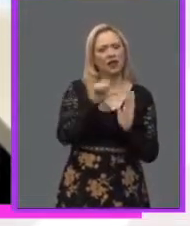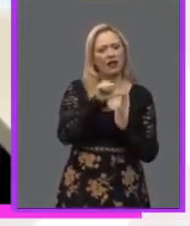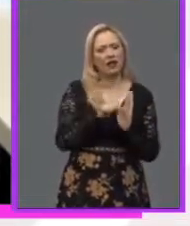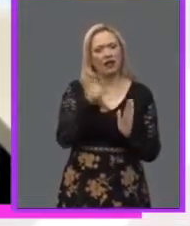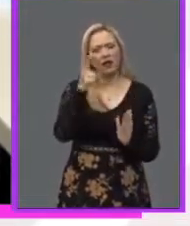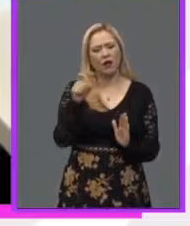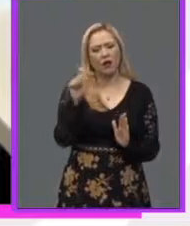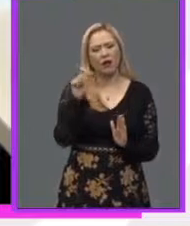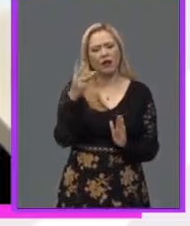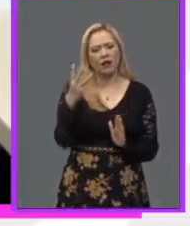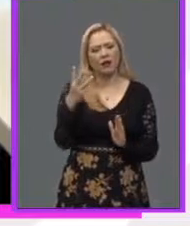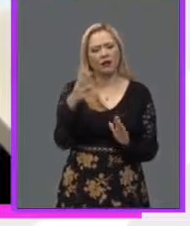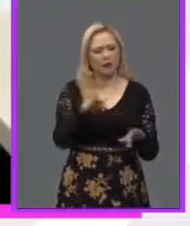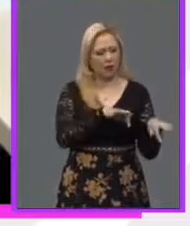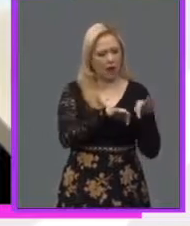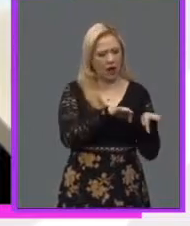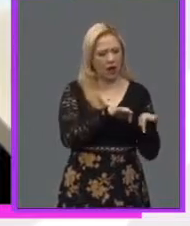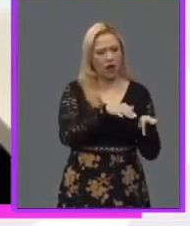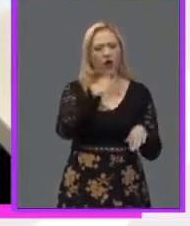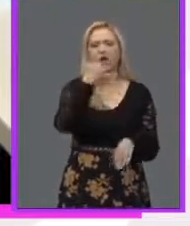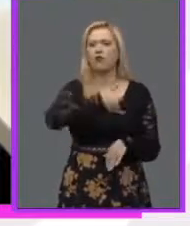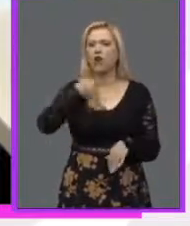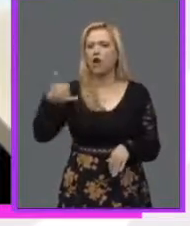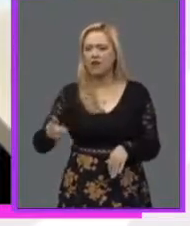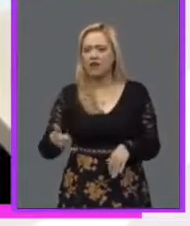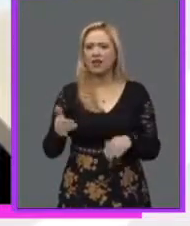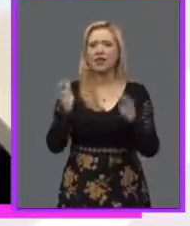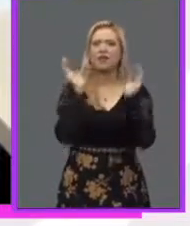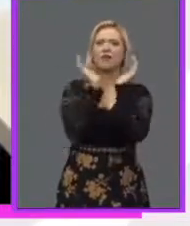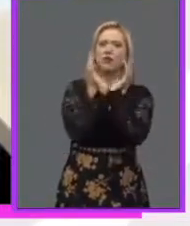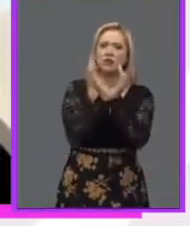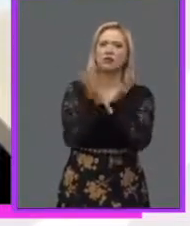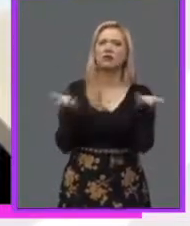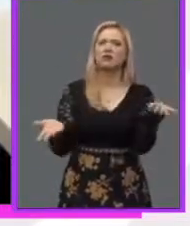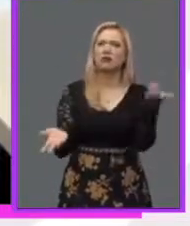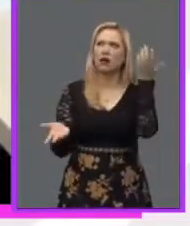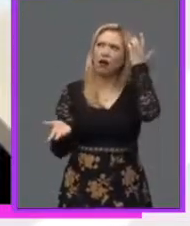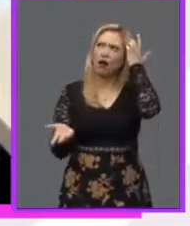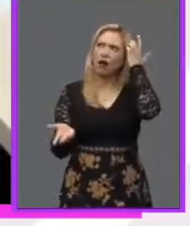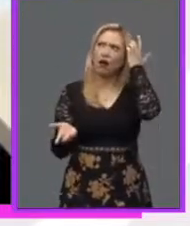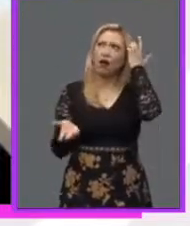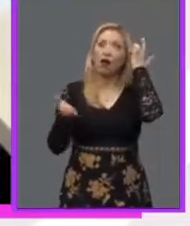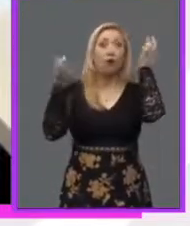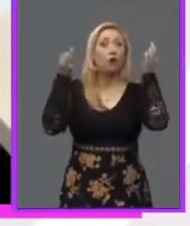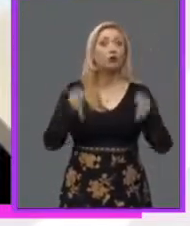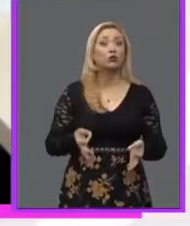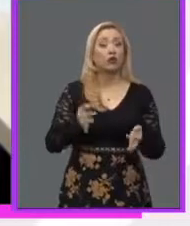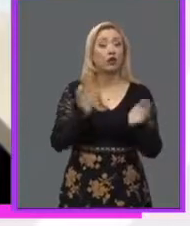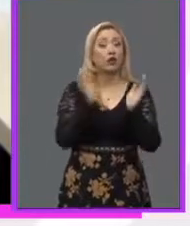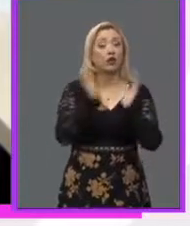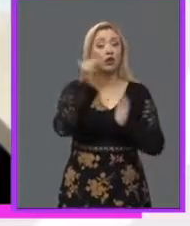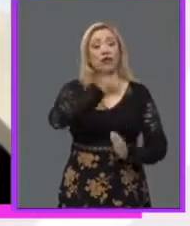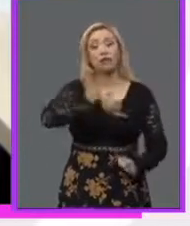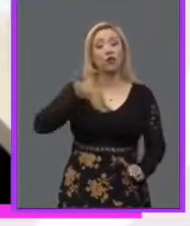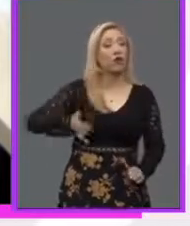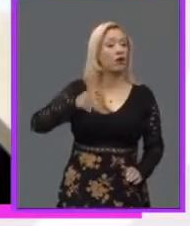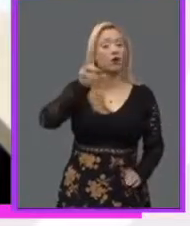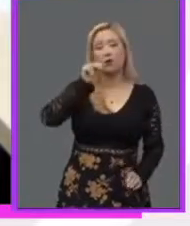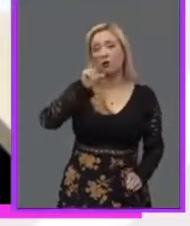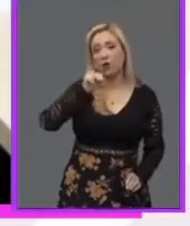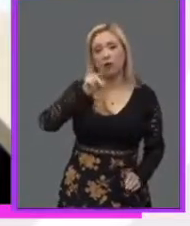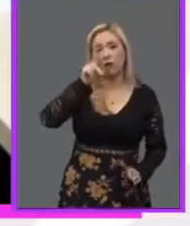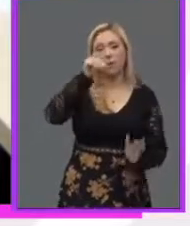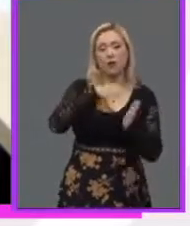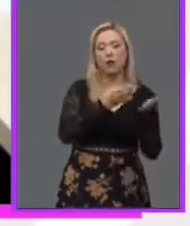¿no? El tema de la vivienda, ¿no? Todo lo del Infonavit, etcétera. Pues originalmente no era el Infonavit, originalmente en el texto original del 17,